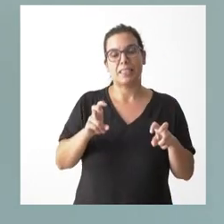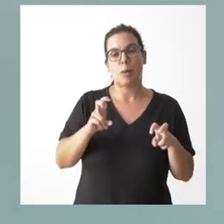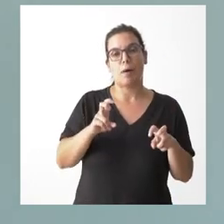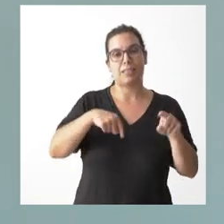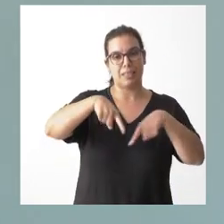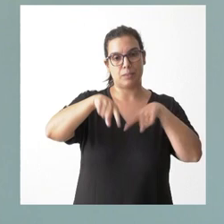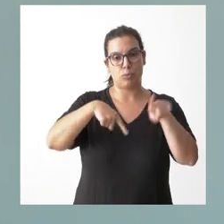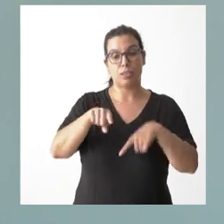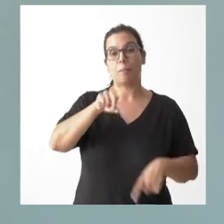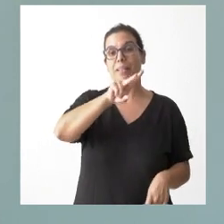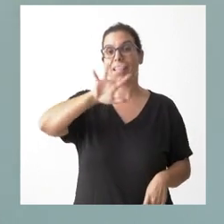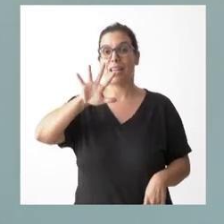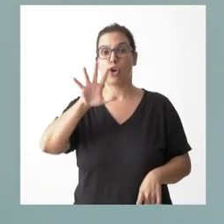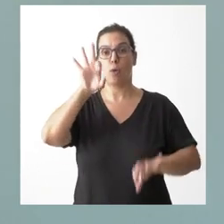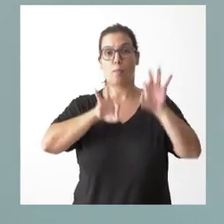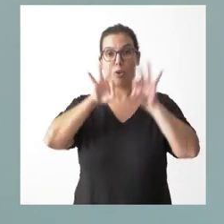cuestión, el 25%